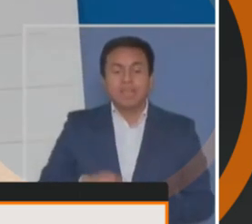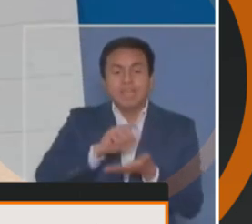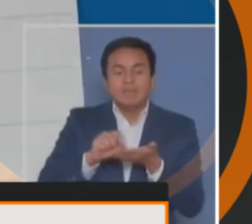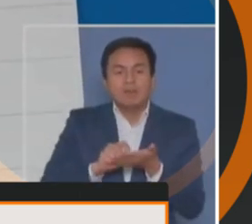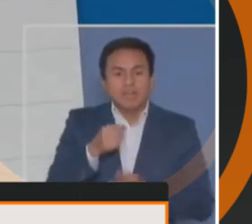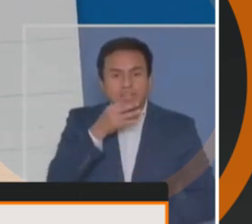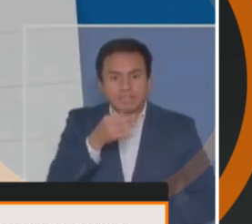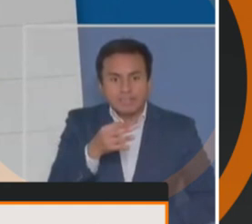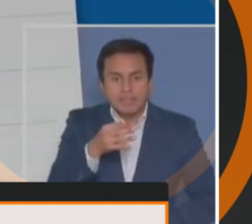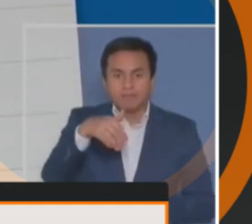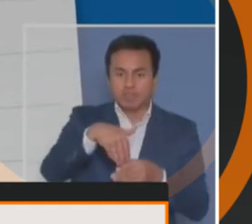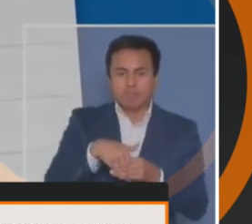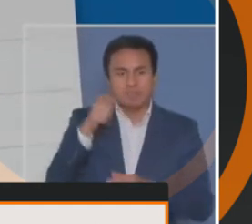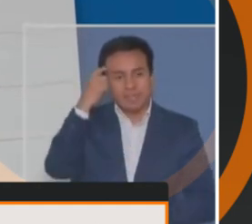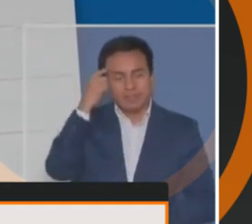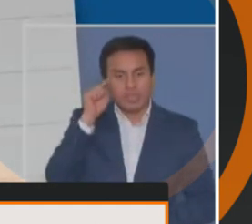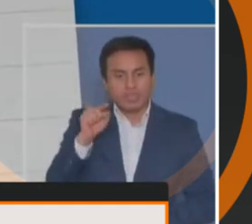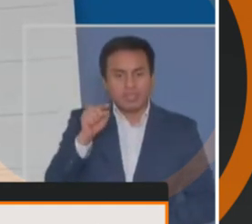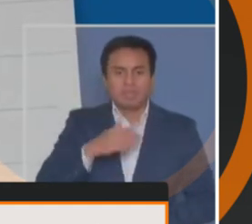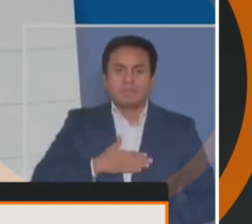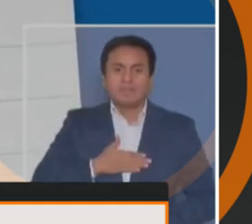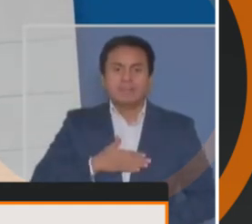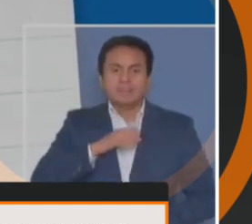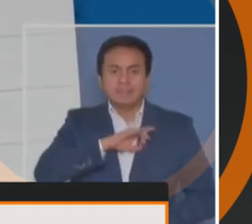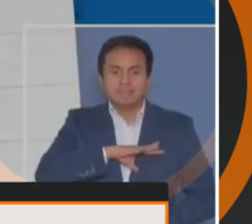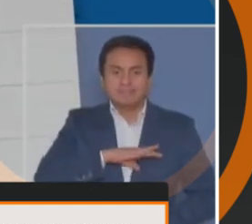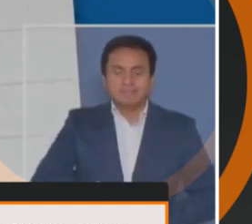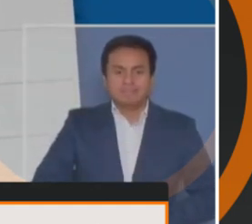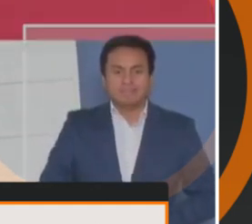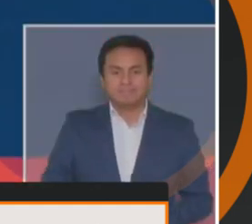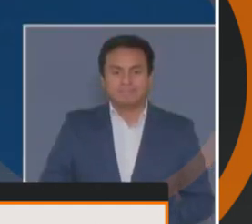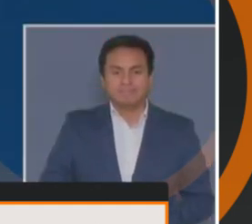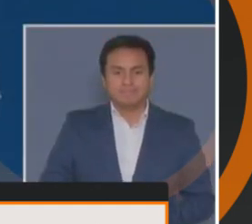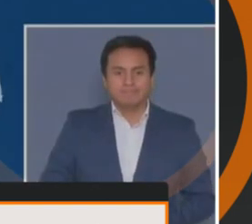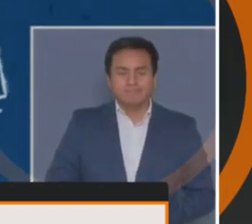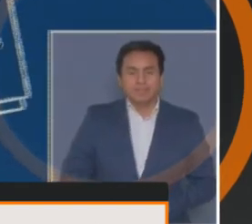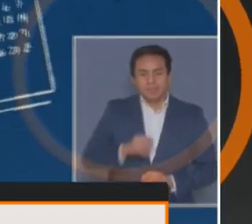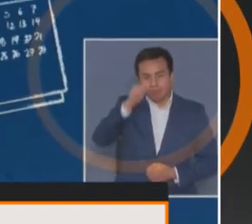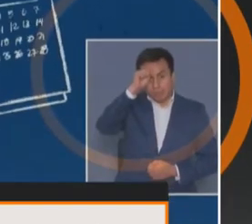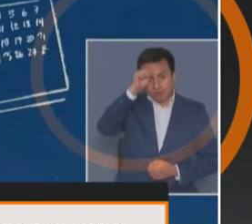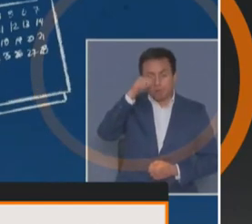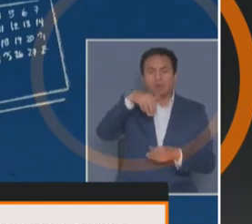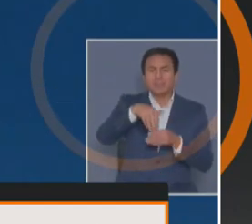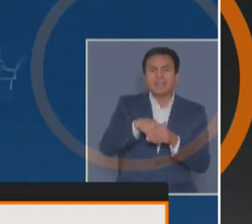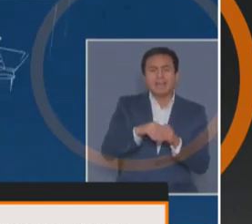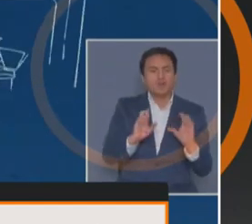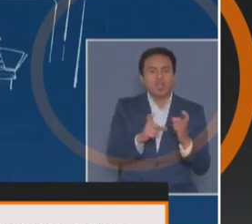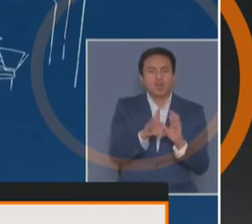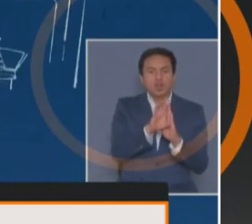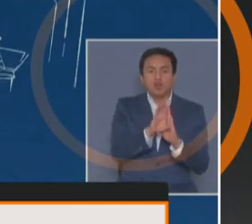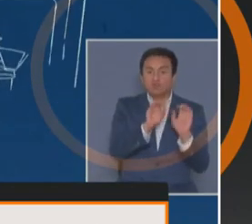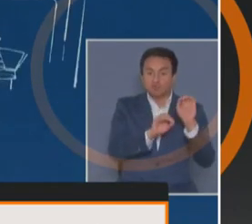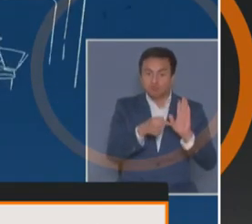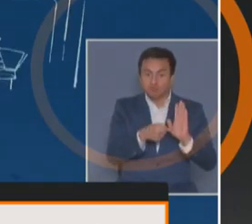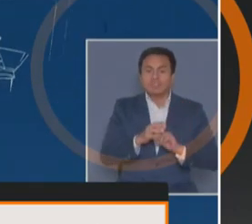pinoche asesino era un terrorista no lo dice porque no se ha modificado todavía la Constitución lo dice el actual Constitución